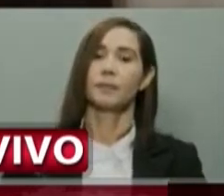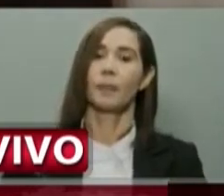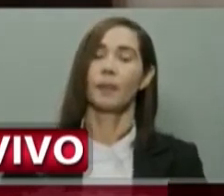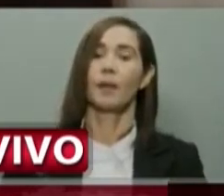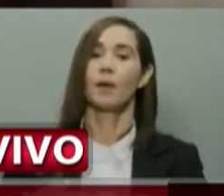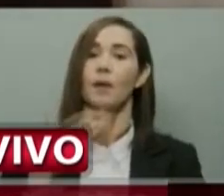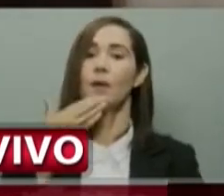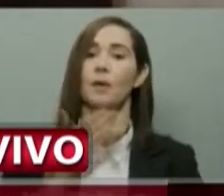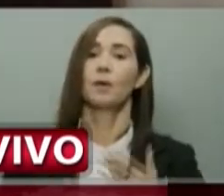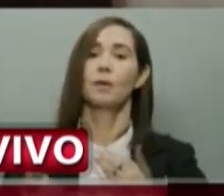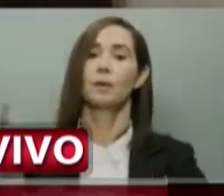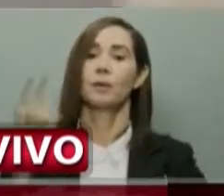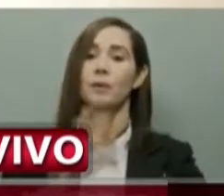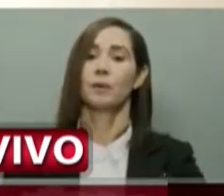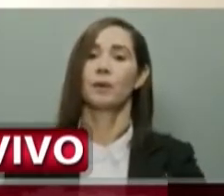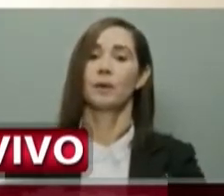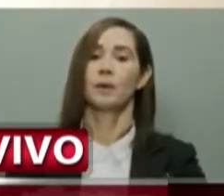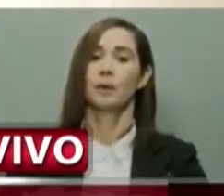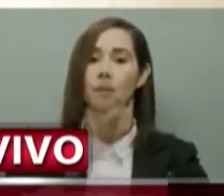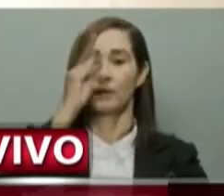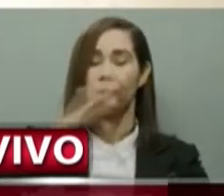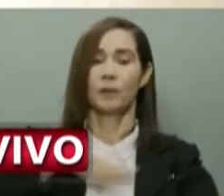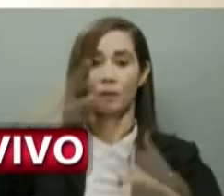Buenos días, señor presidente.